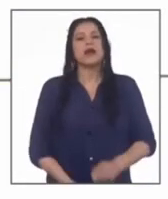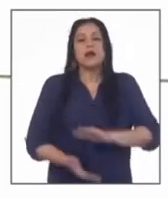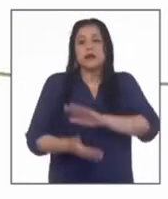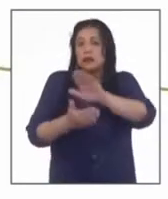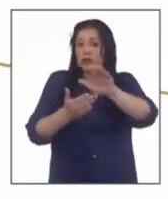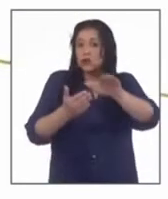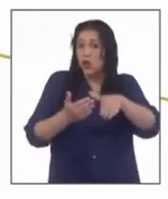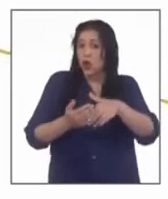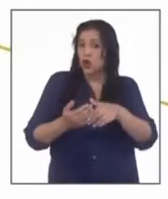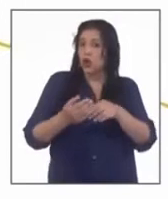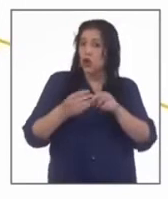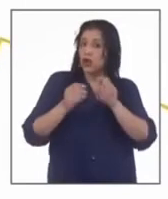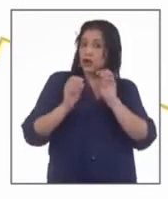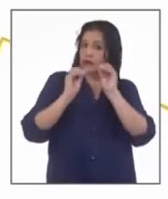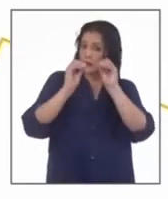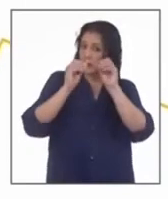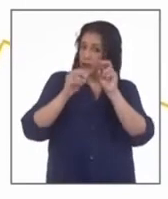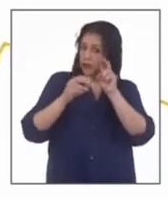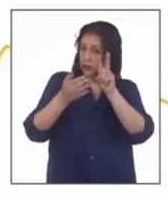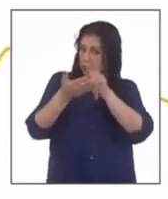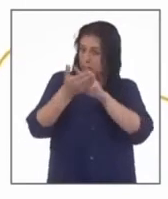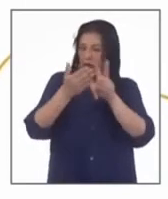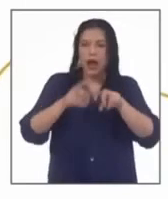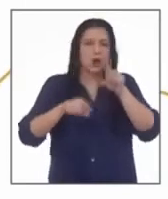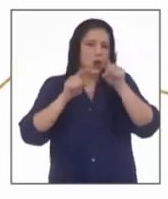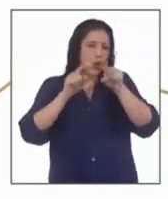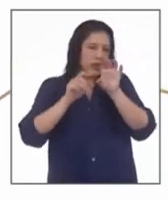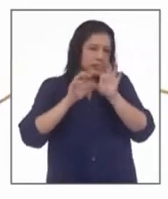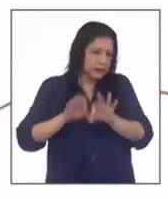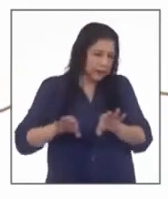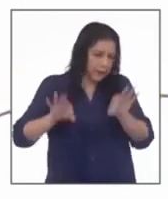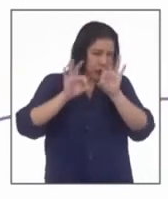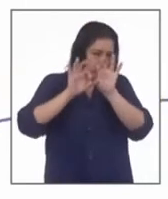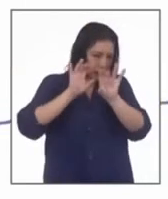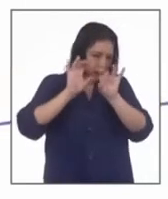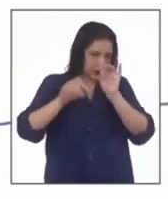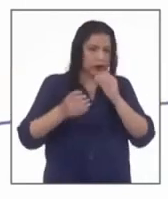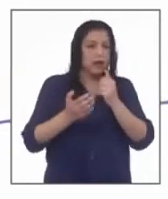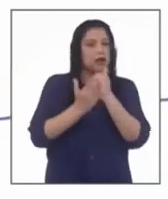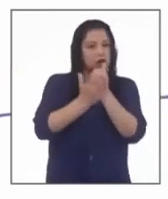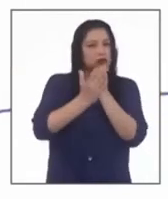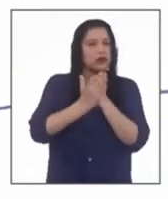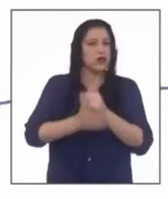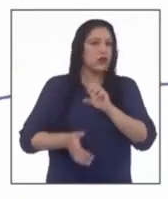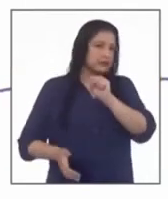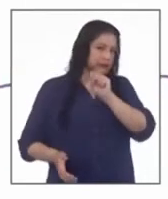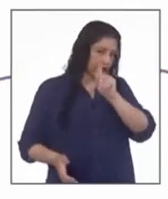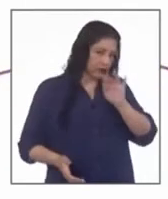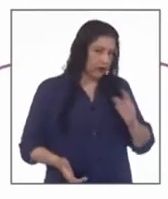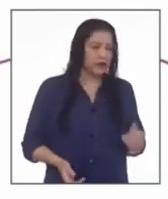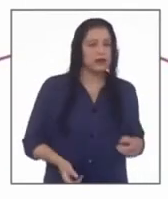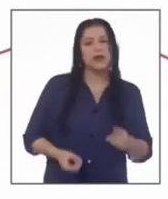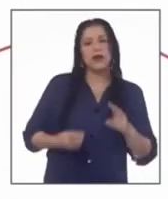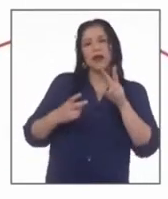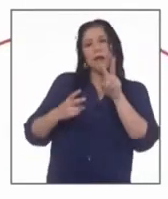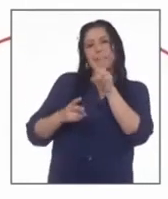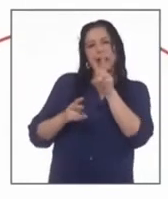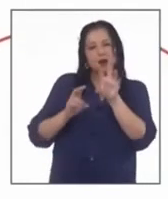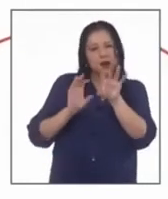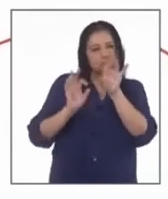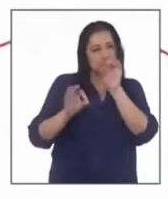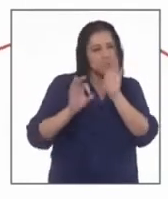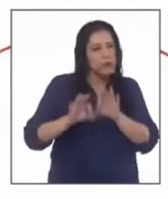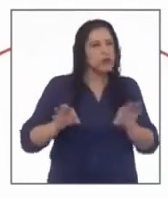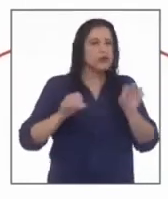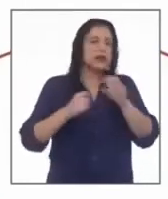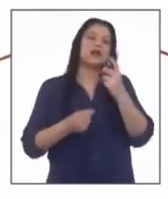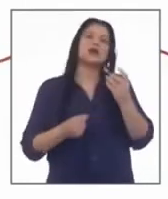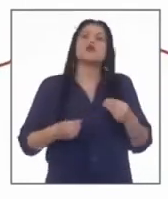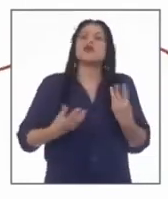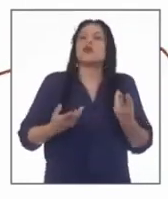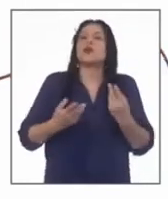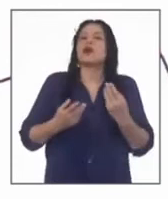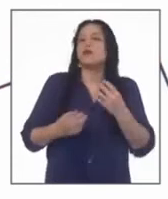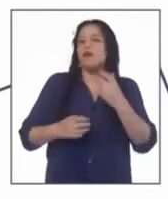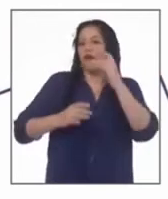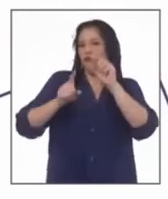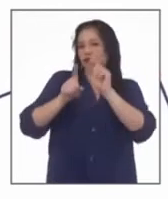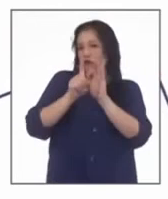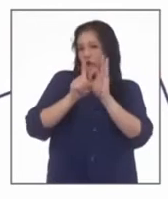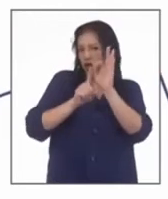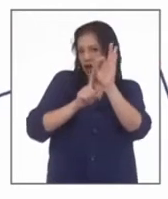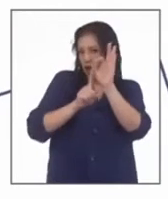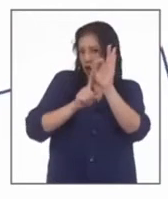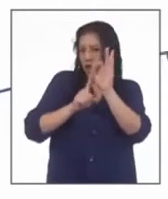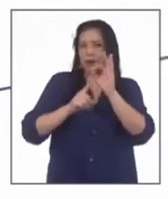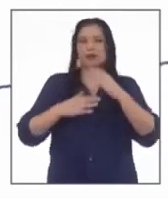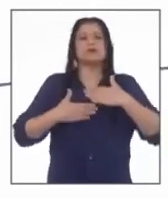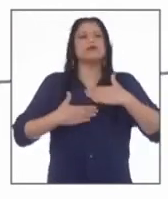De todo lo que dice, vamos a destacar algunas cosas. ¿Nos ayudas, Stephanie? Veo que se destacan algunas condiciones como fiebre,